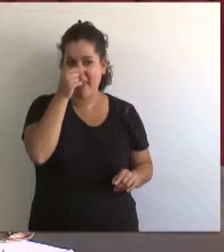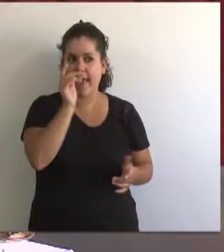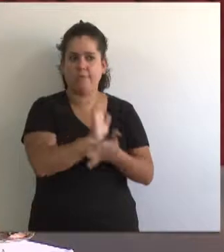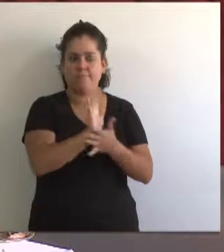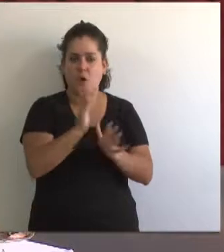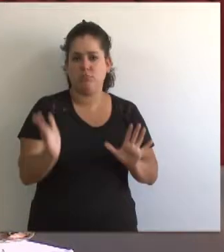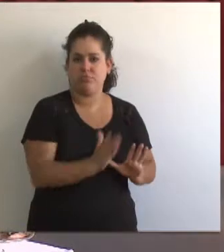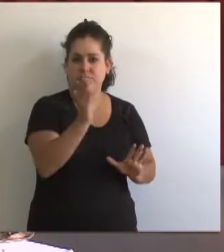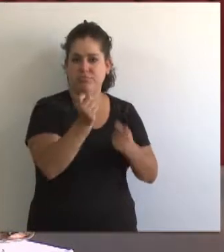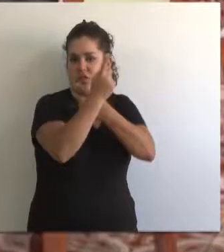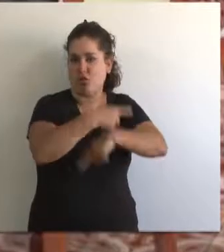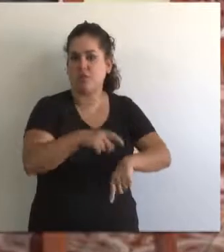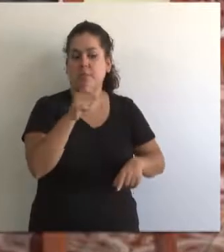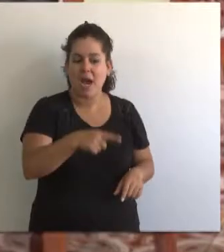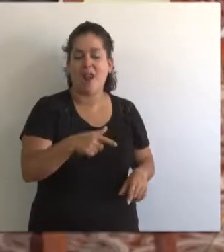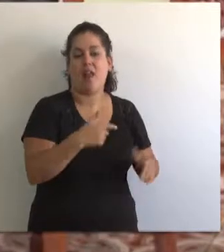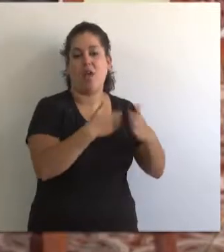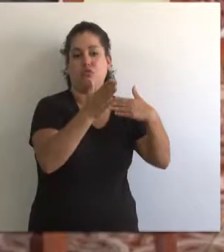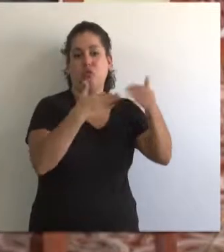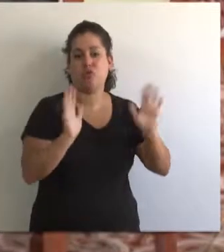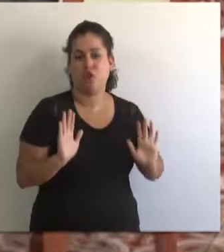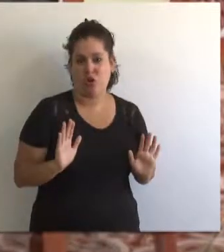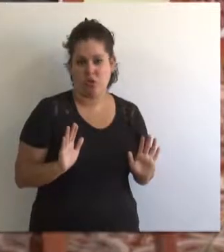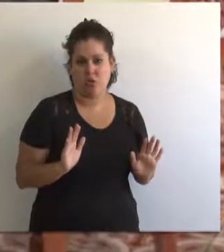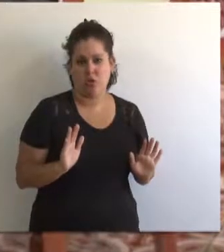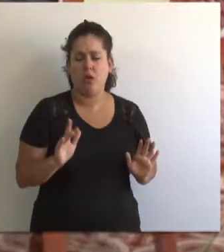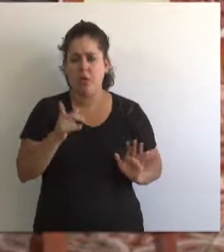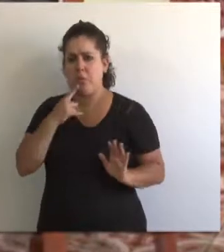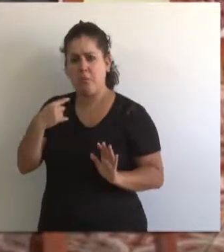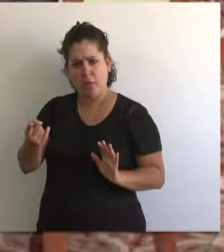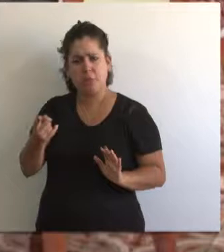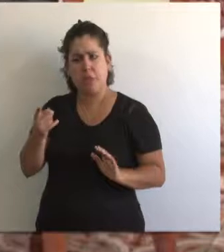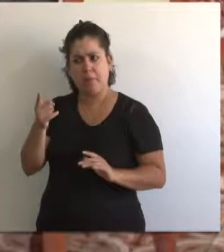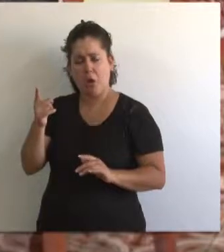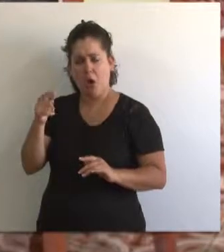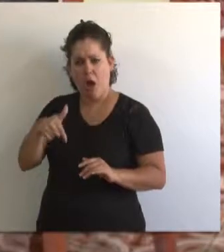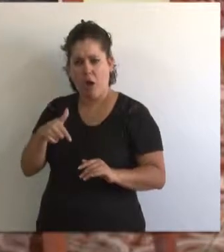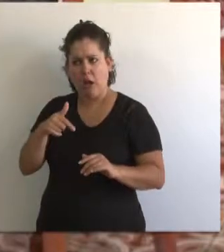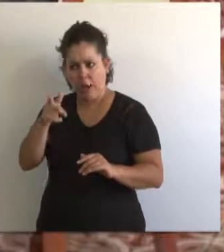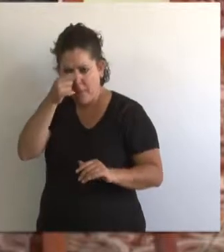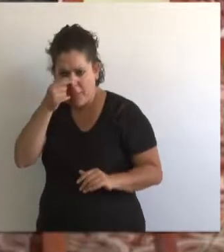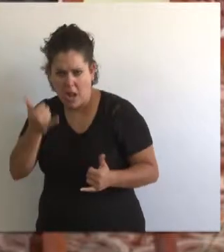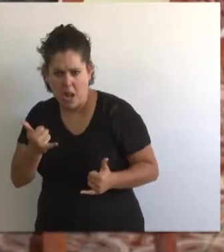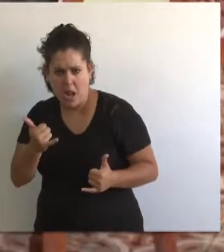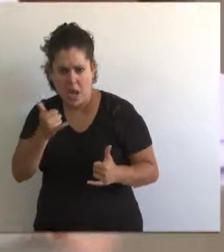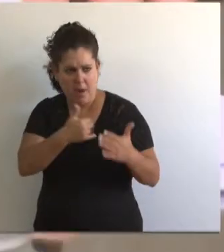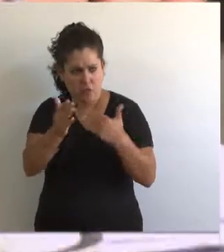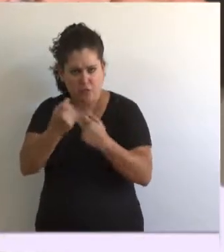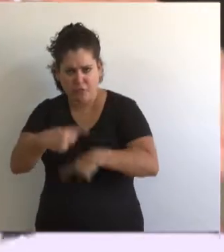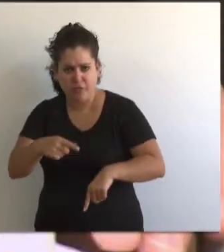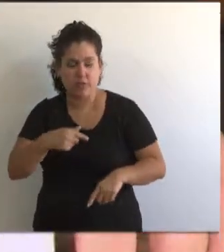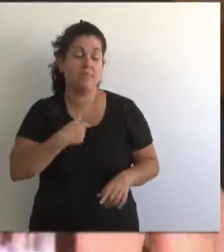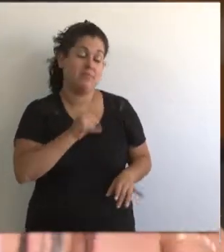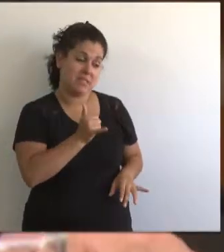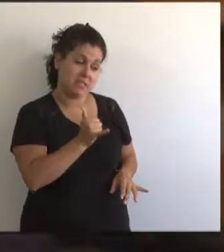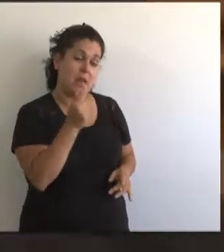propiciar el uso intensivo de la madera argentina para la construcción. ¿Y en el mercado interno no se usa madera argentina? Sí,